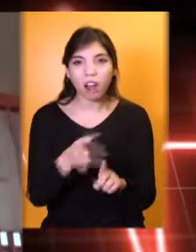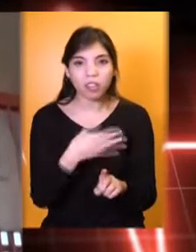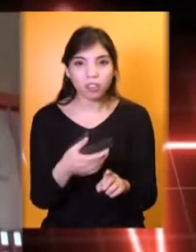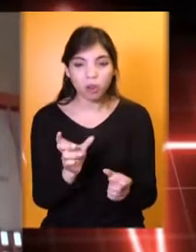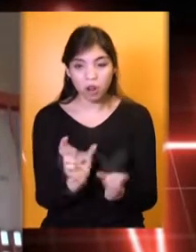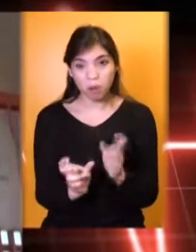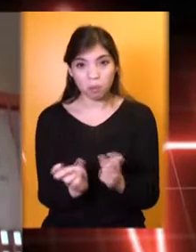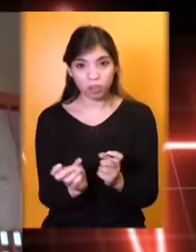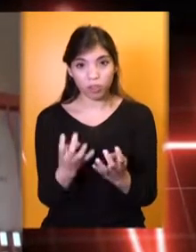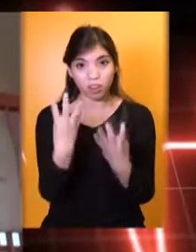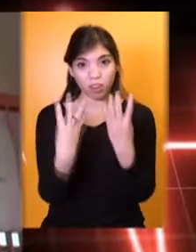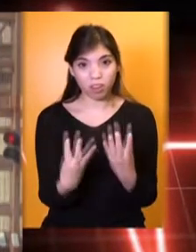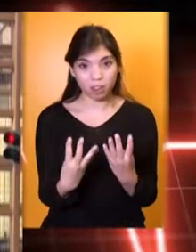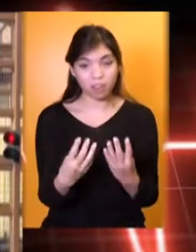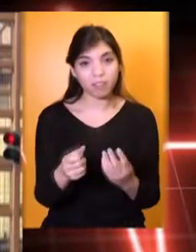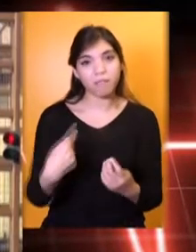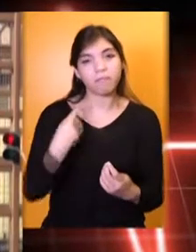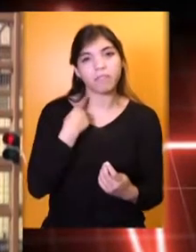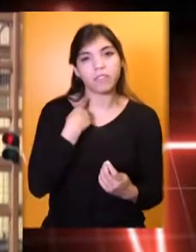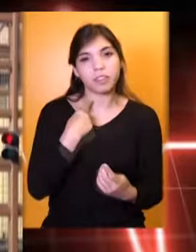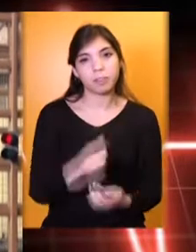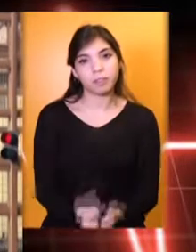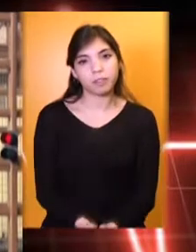las que los internos habrían sido víctimas.